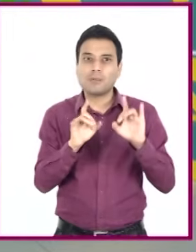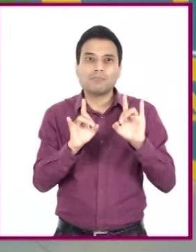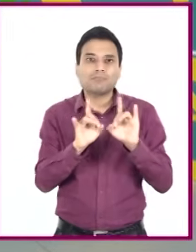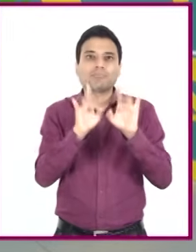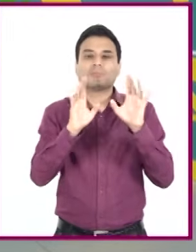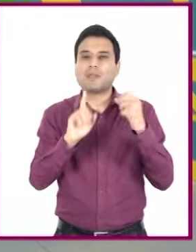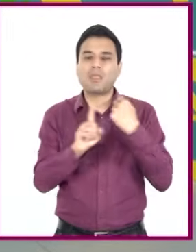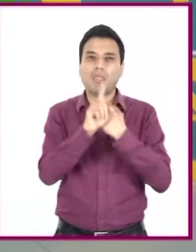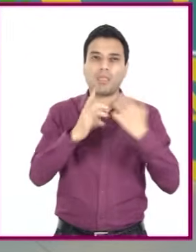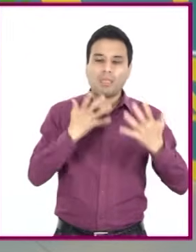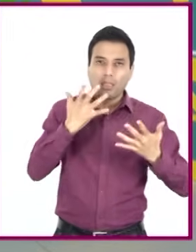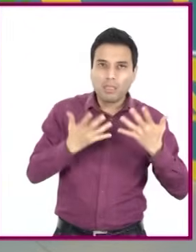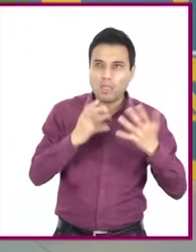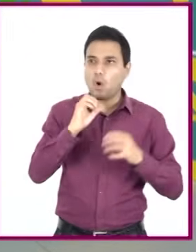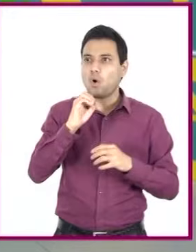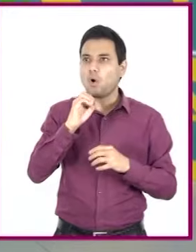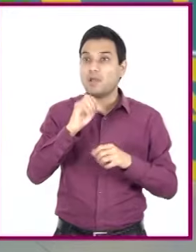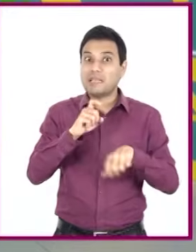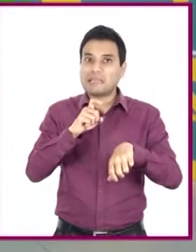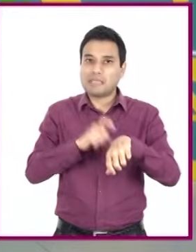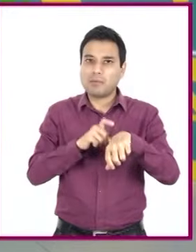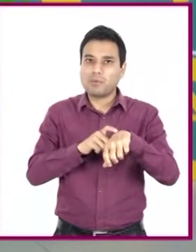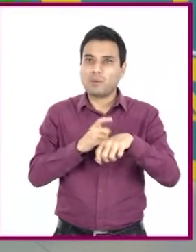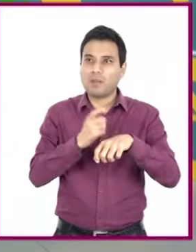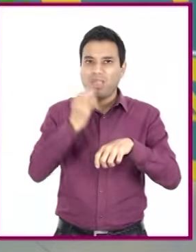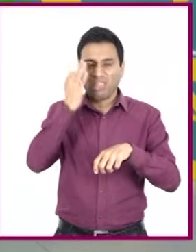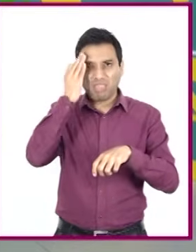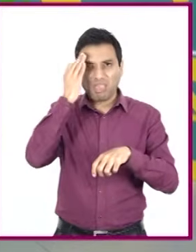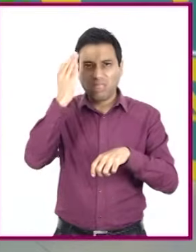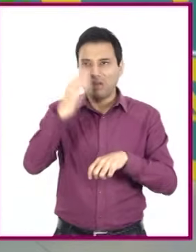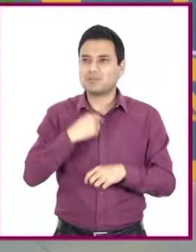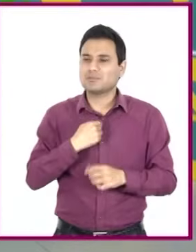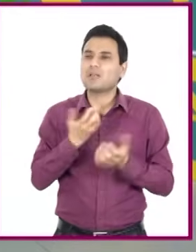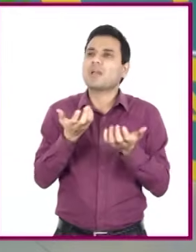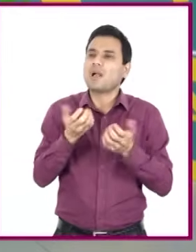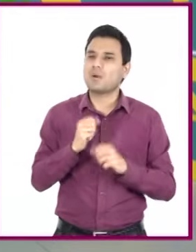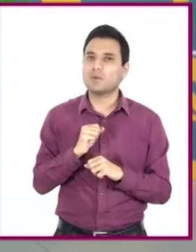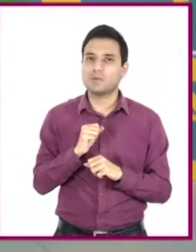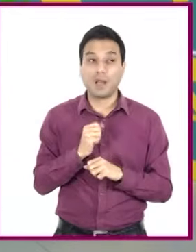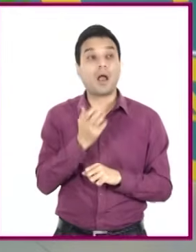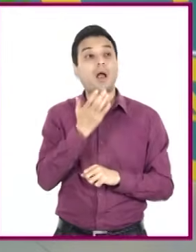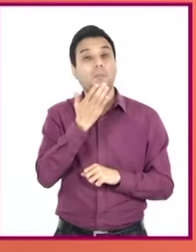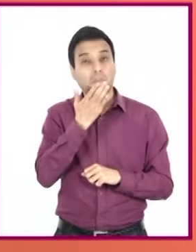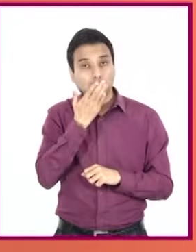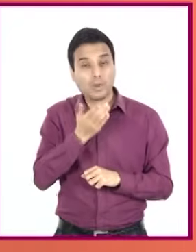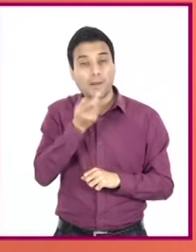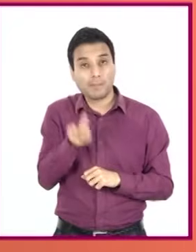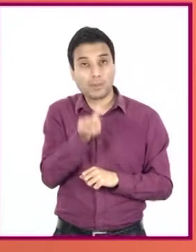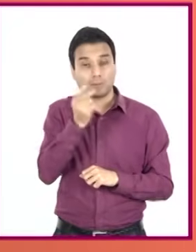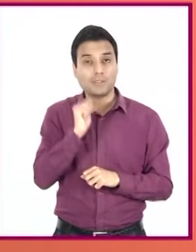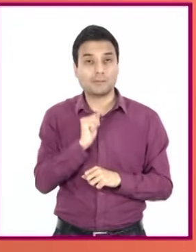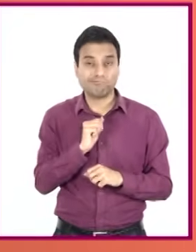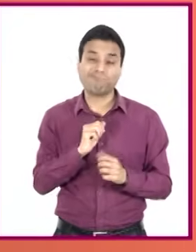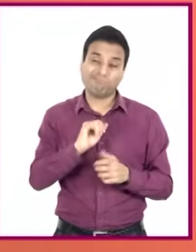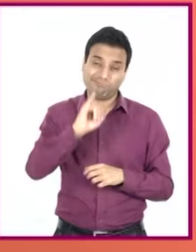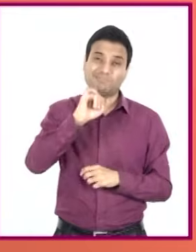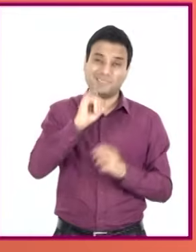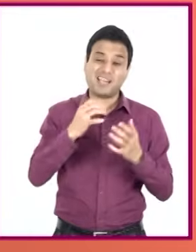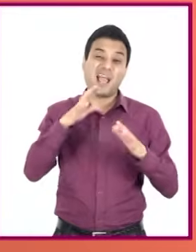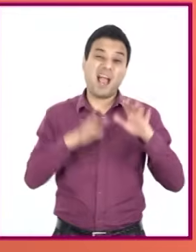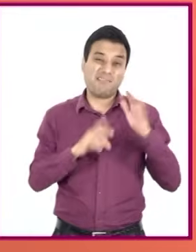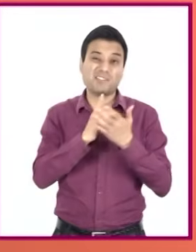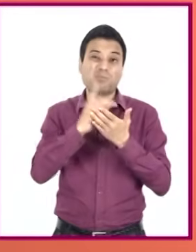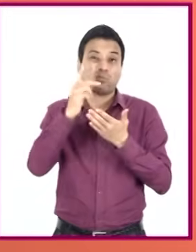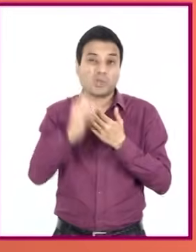nos tardamos más de lo que anotamos en el cronograma? Esa es una muy buena pregunta. Y es cierto, durante un